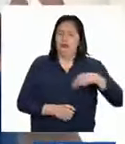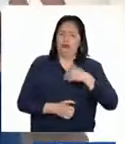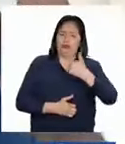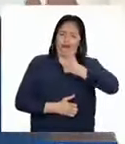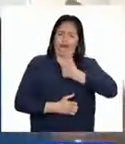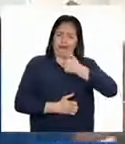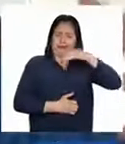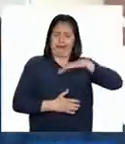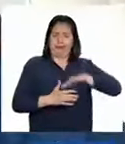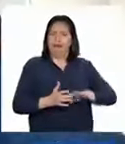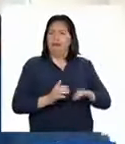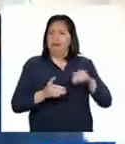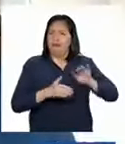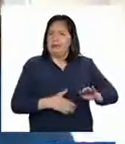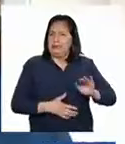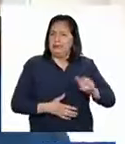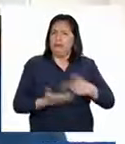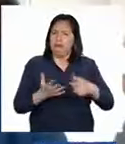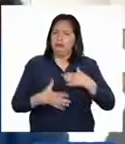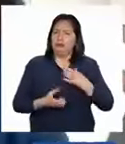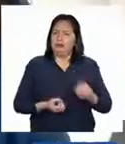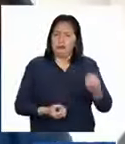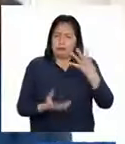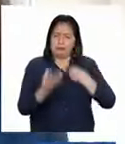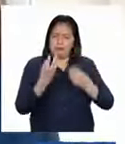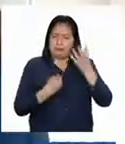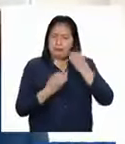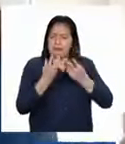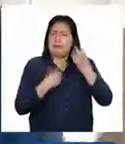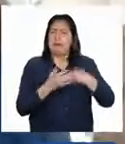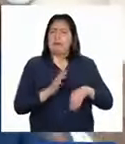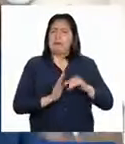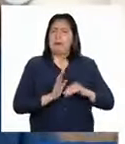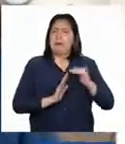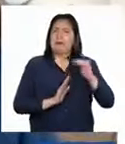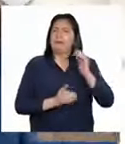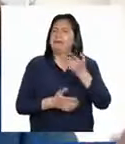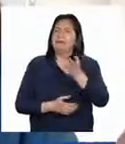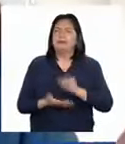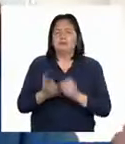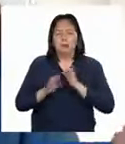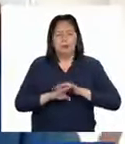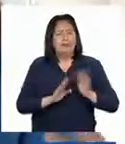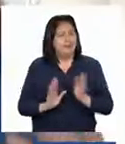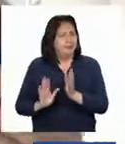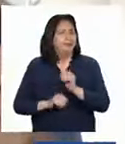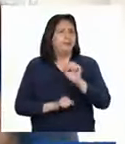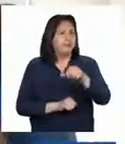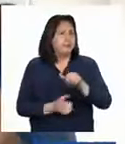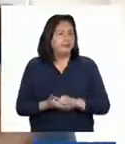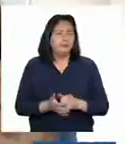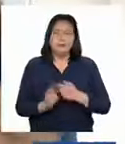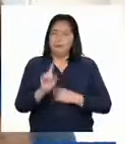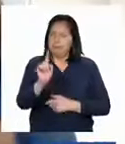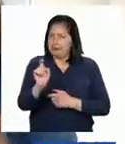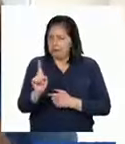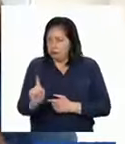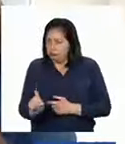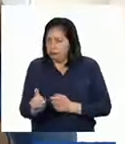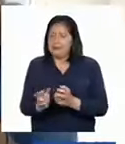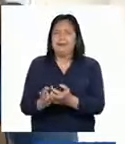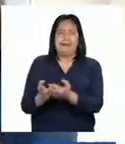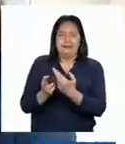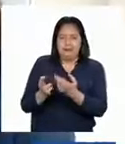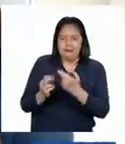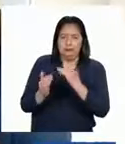niños y que es bueno que sigamos alimentando como más grandes, de una manera organizada. Las preguntas y